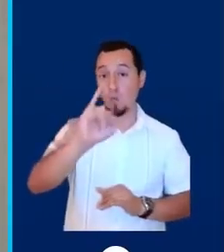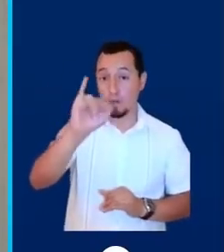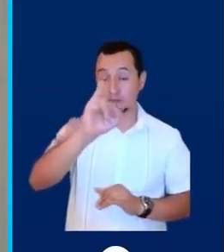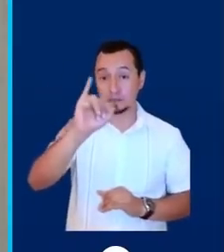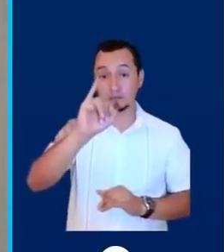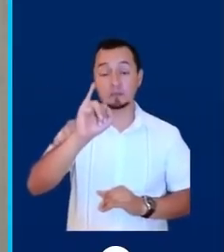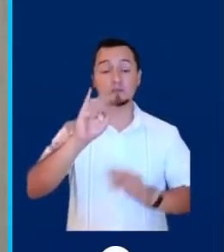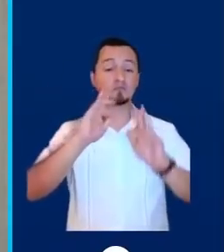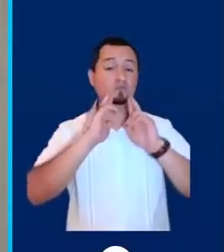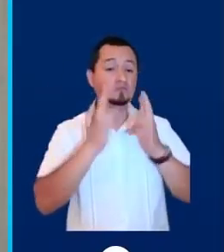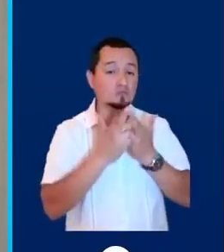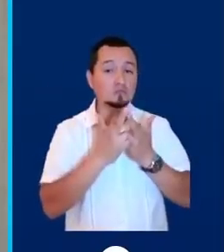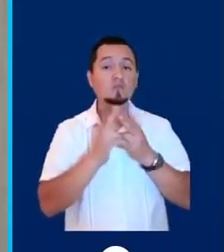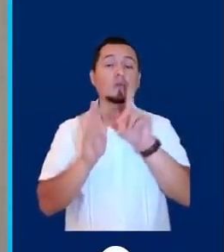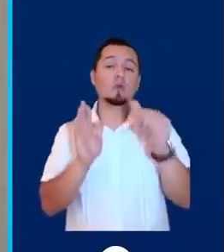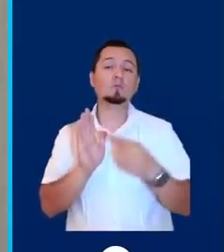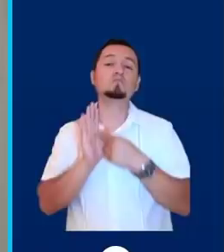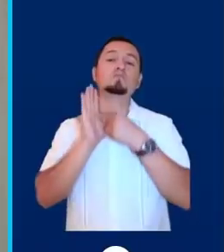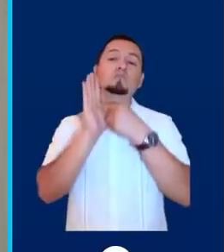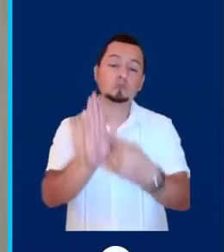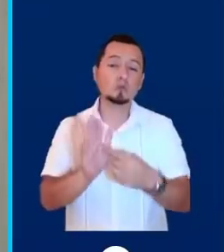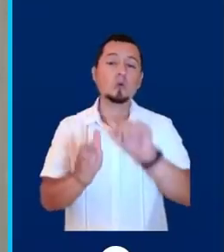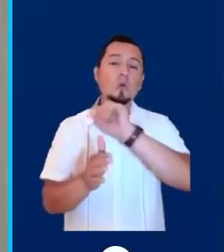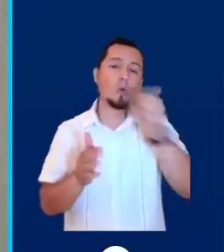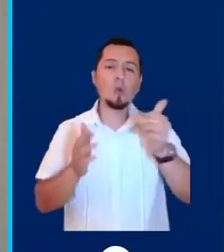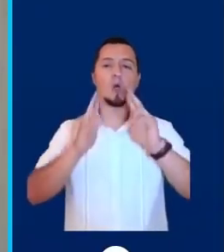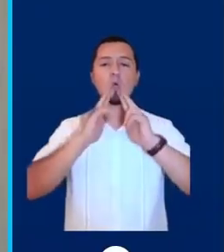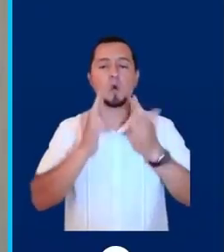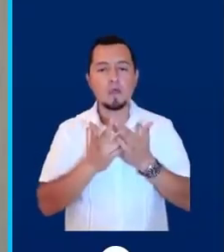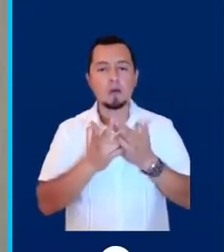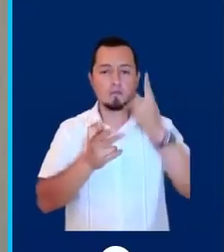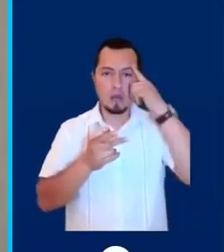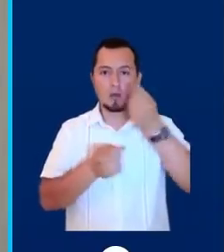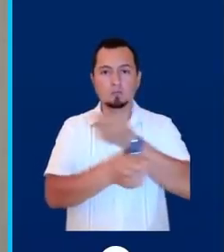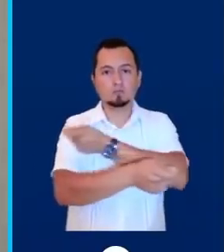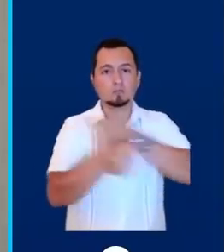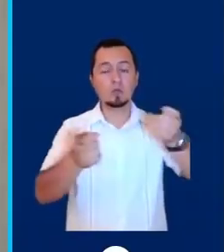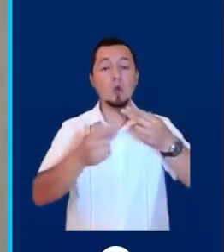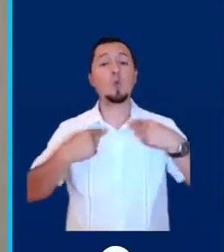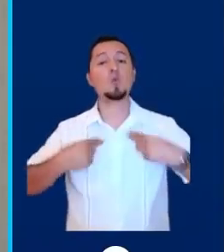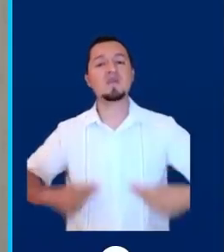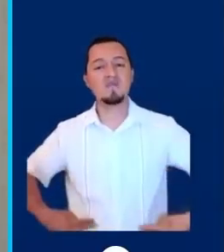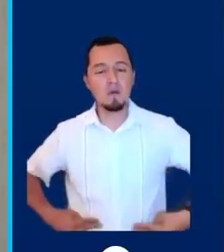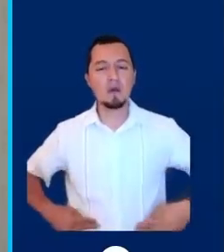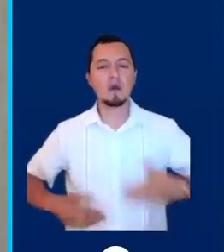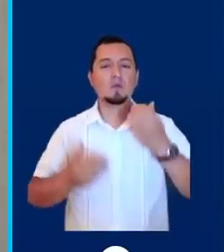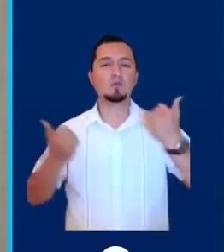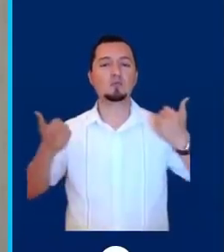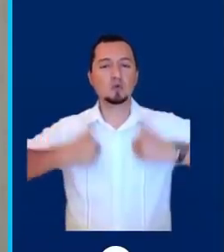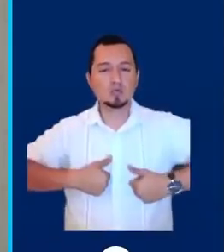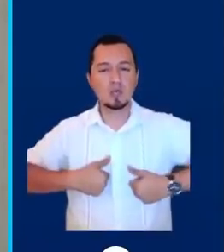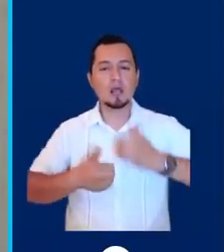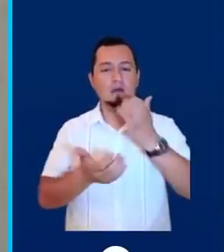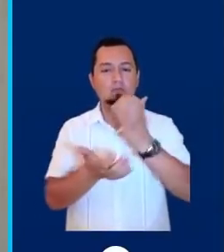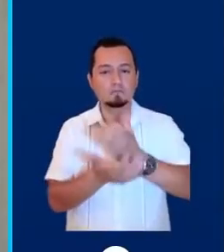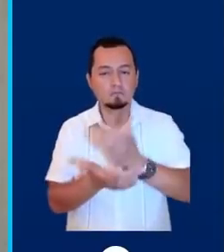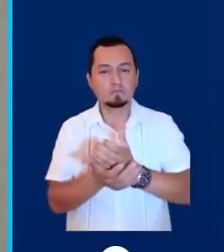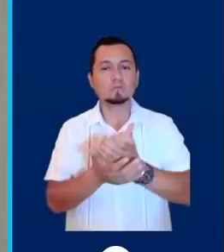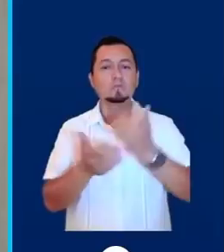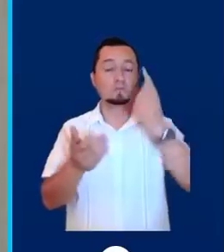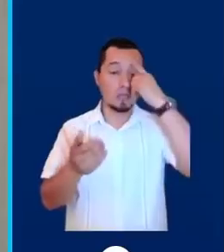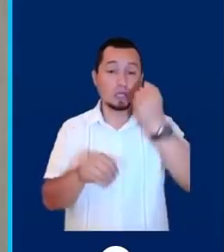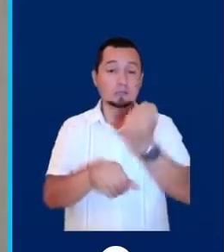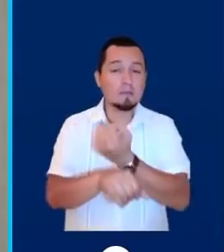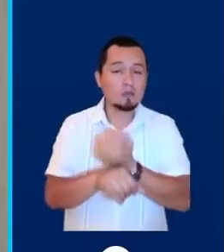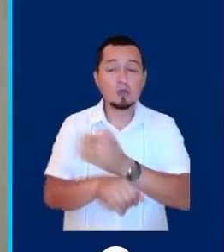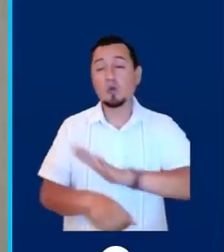Gabinete Social, vamos a presentar todo el programa de entrega de uniformes, mochilas útiles y calzado